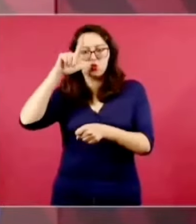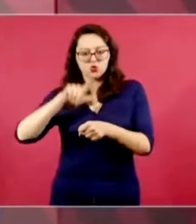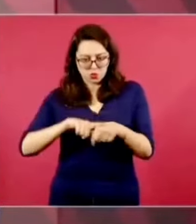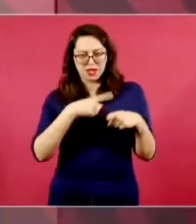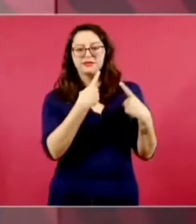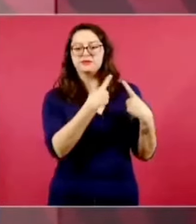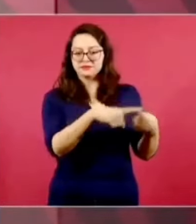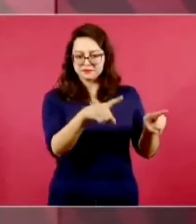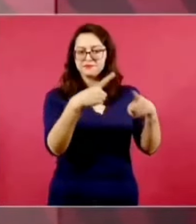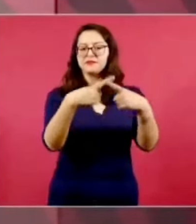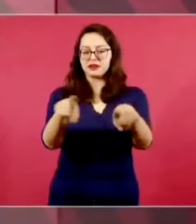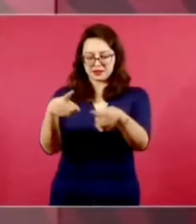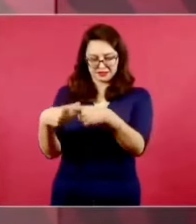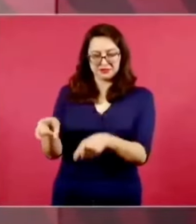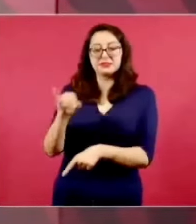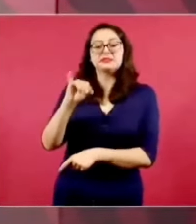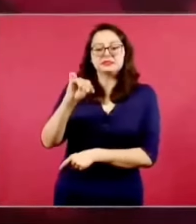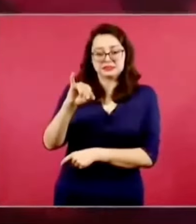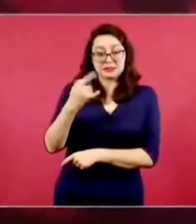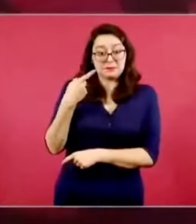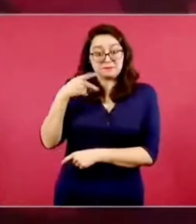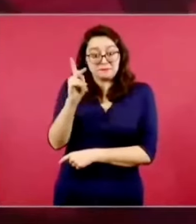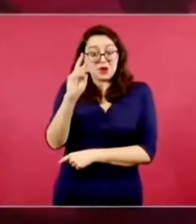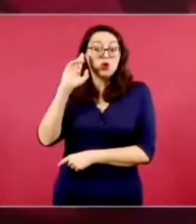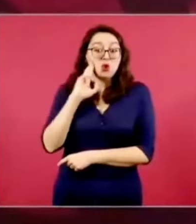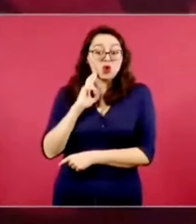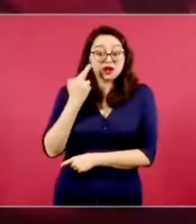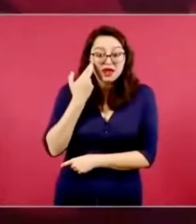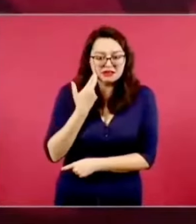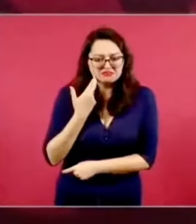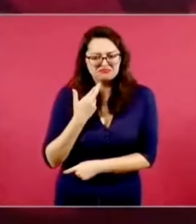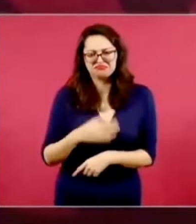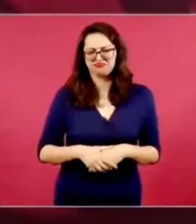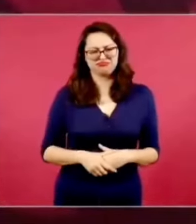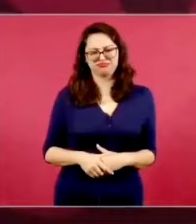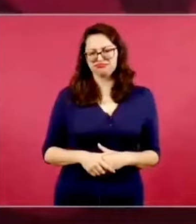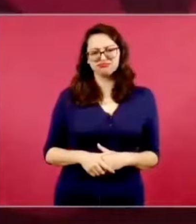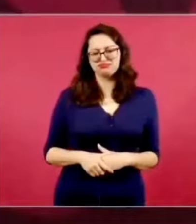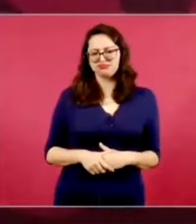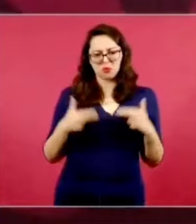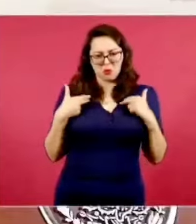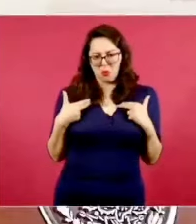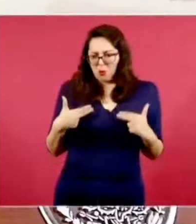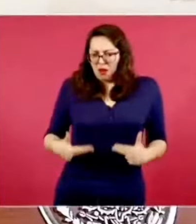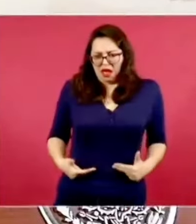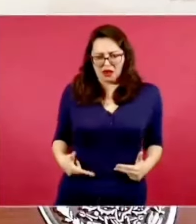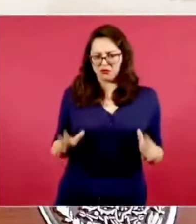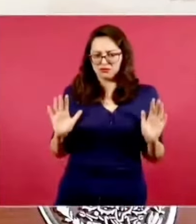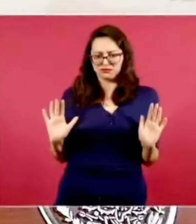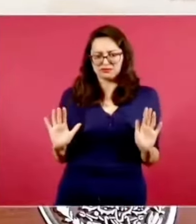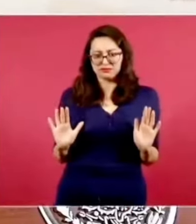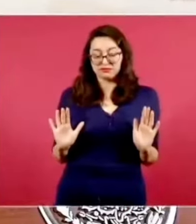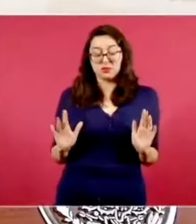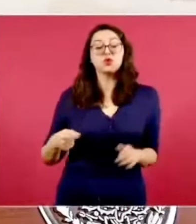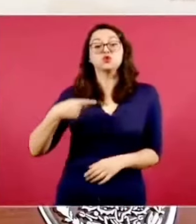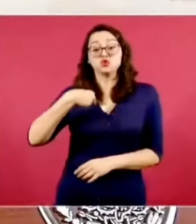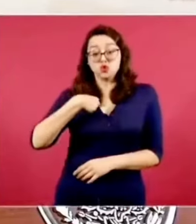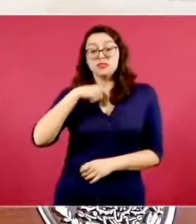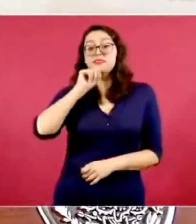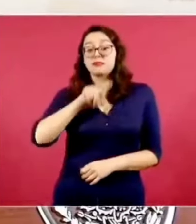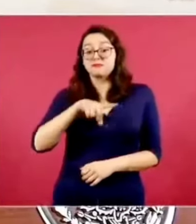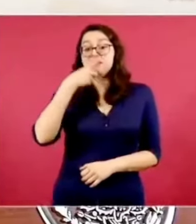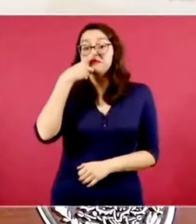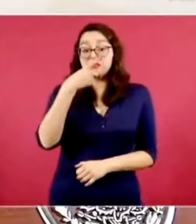culturas y sostengo que México es una potencia cultural en